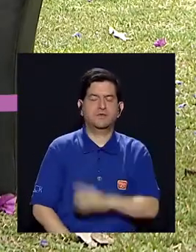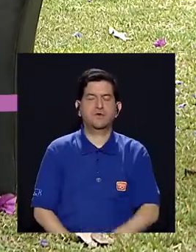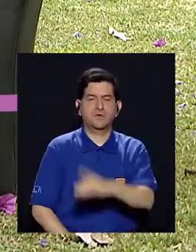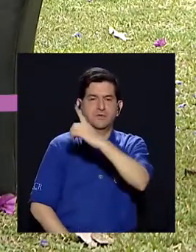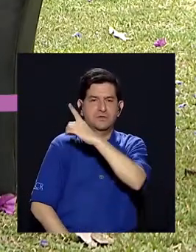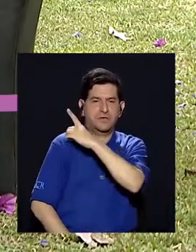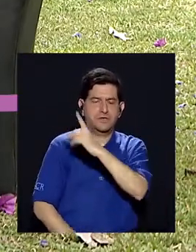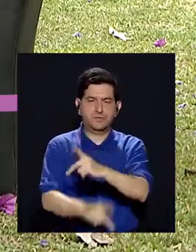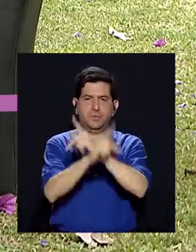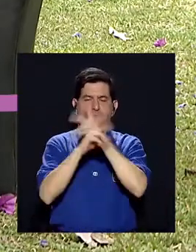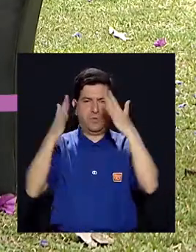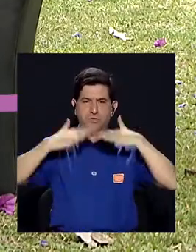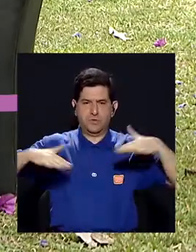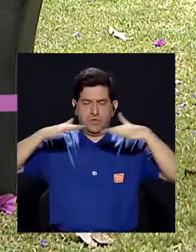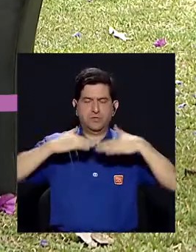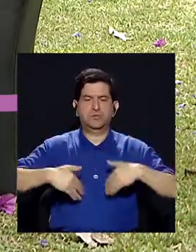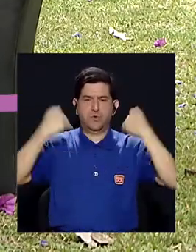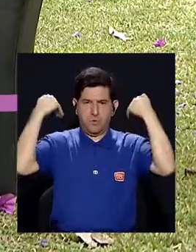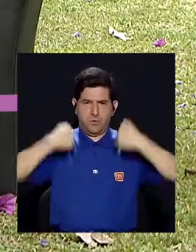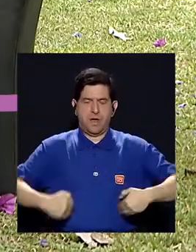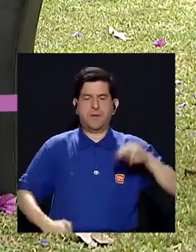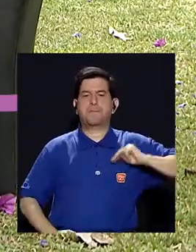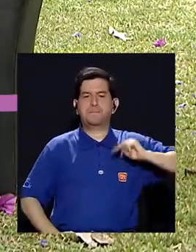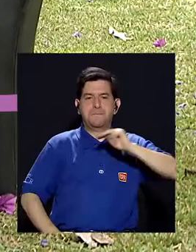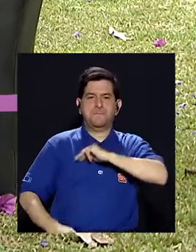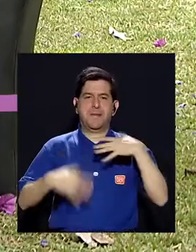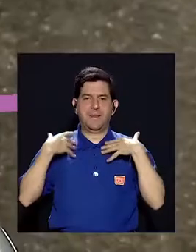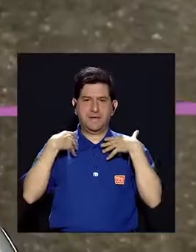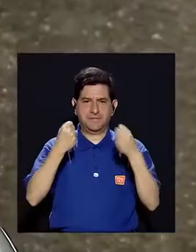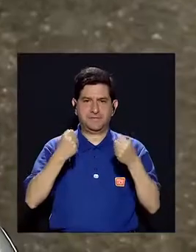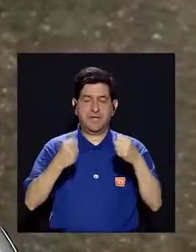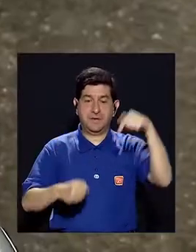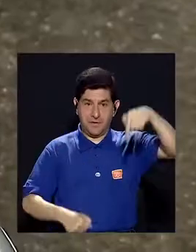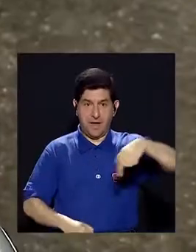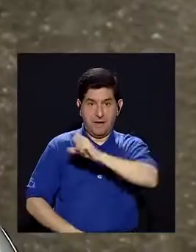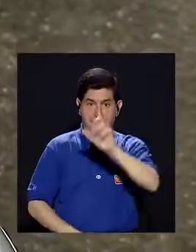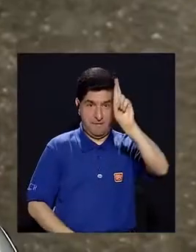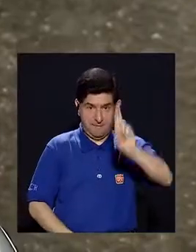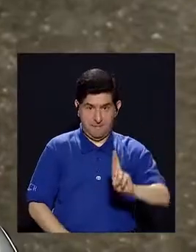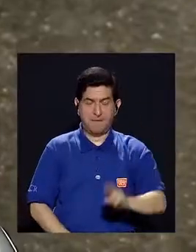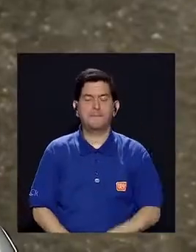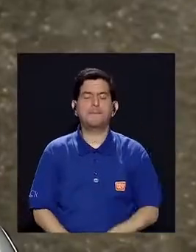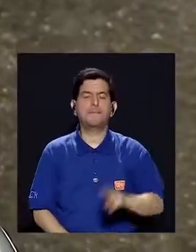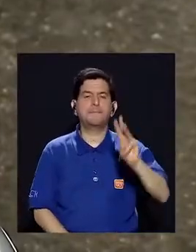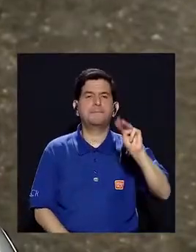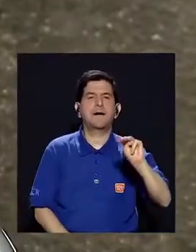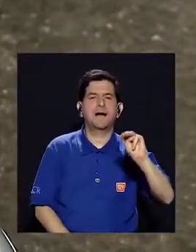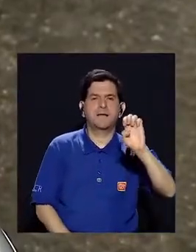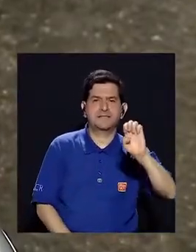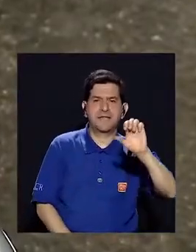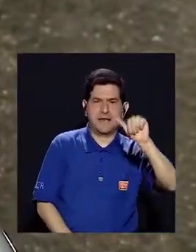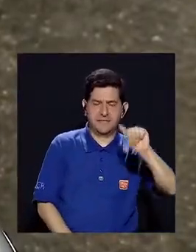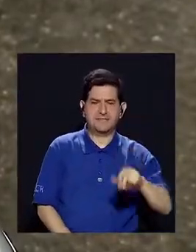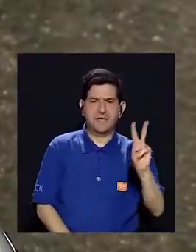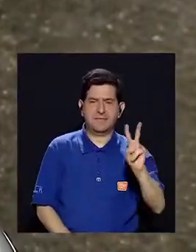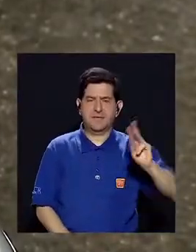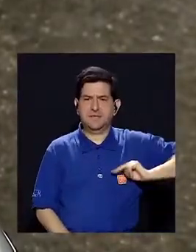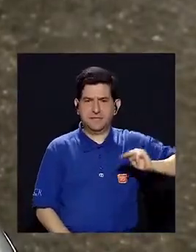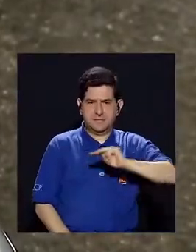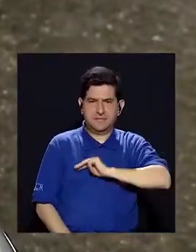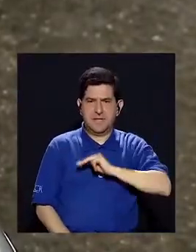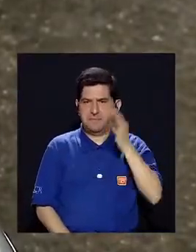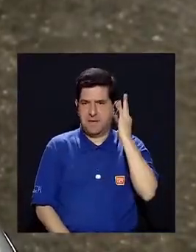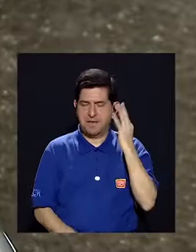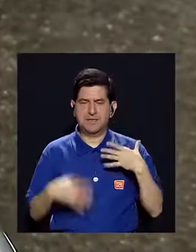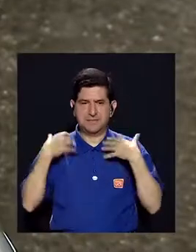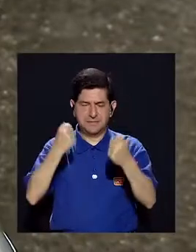de la Dirección de Protección de Ambiente Humano del Ministerio de Salud de Costa Rica. Y es que según María Esther Anchía, viceministra